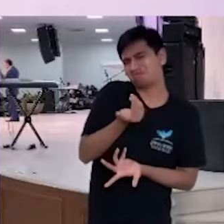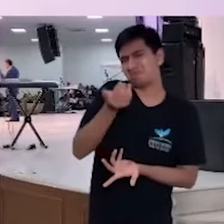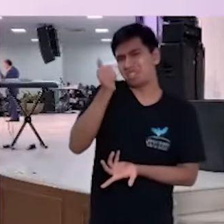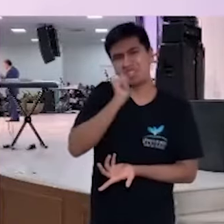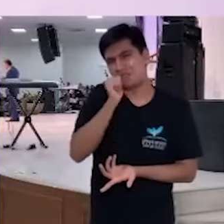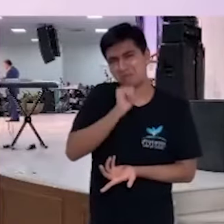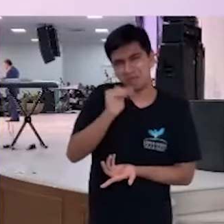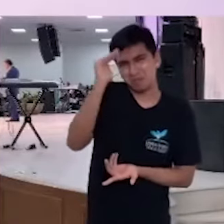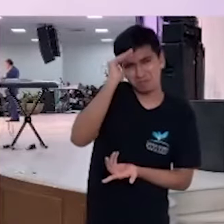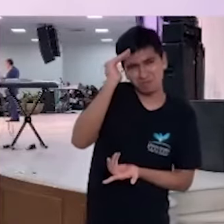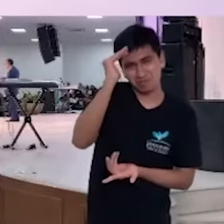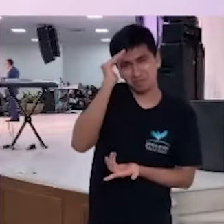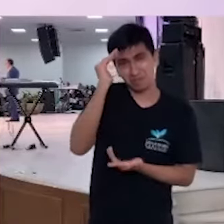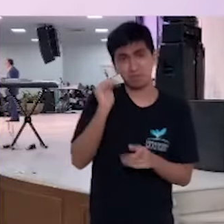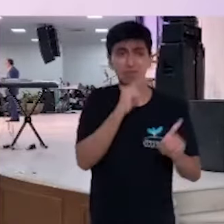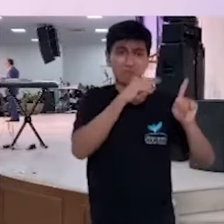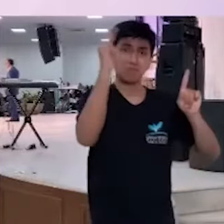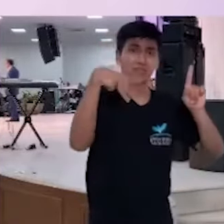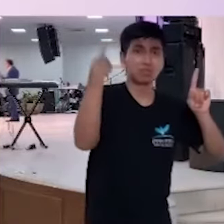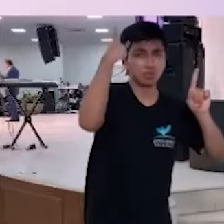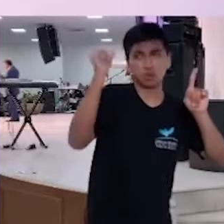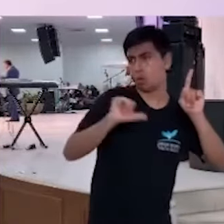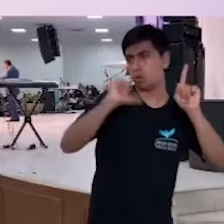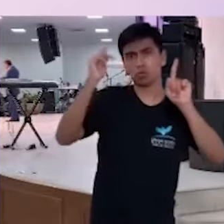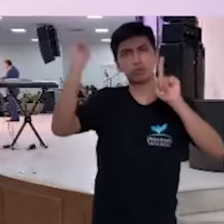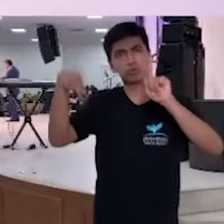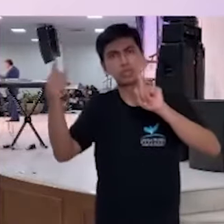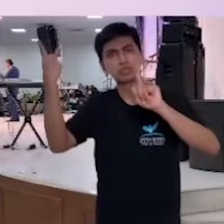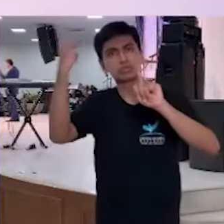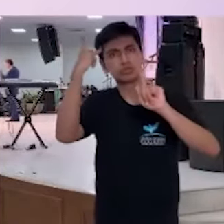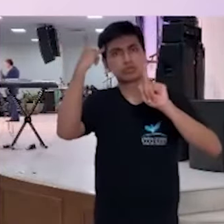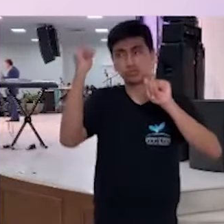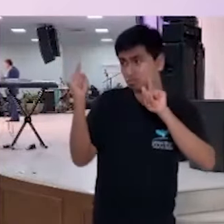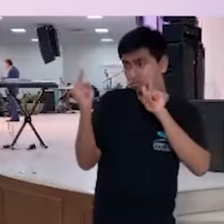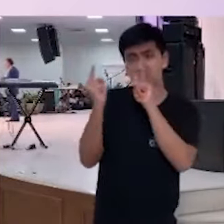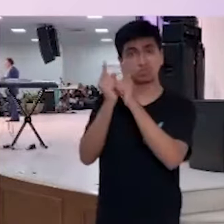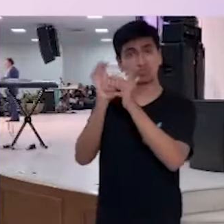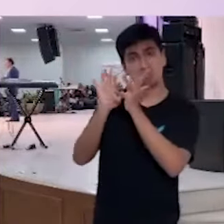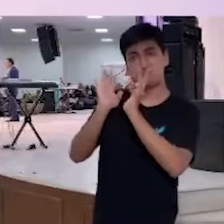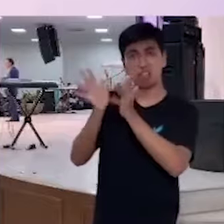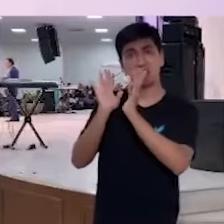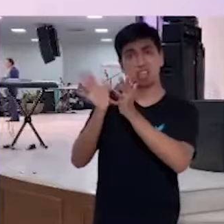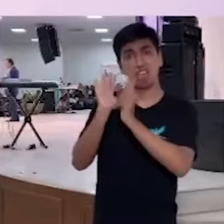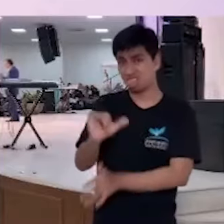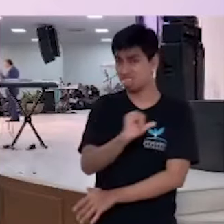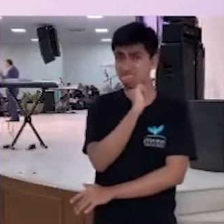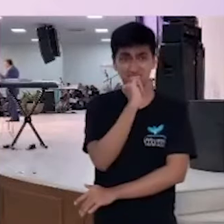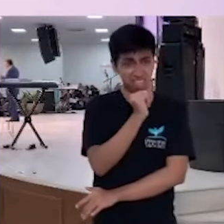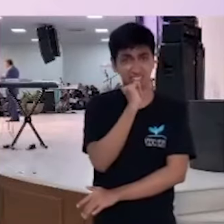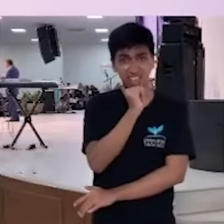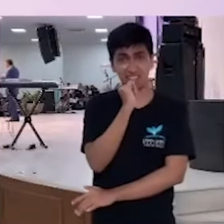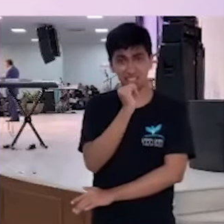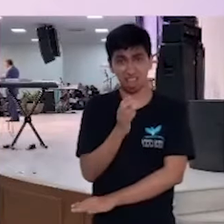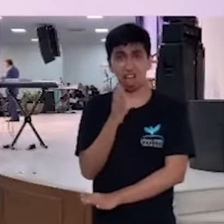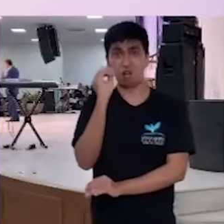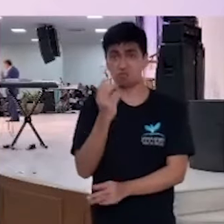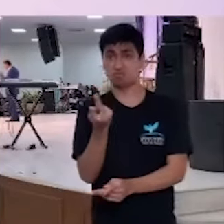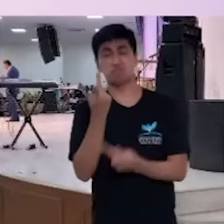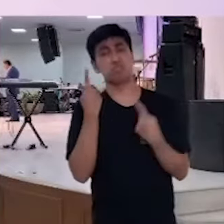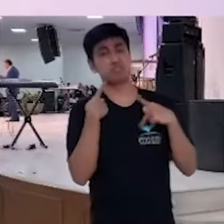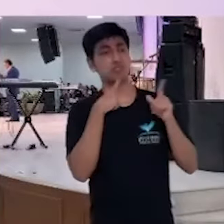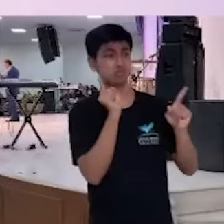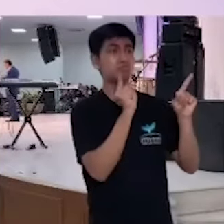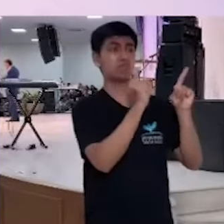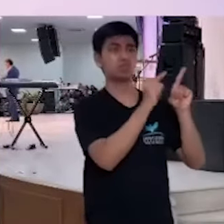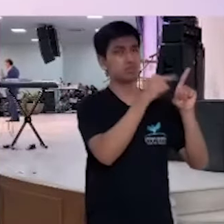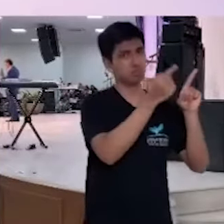un pastor que no le rinde cuentas a una autoridad, o un pastor que se enoja cuando es exhortado, o un líder, o un